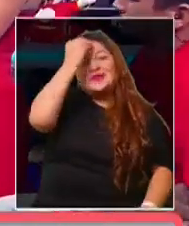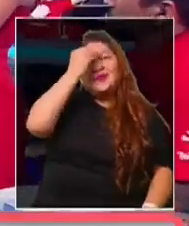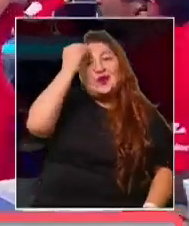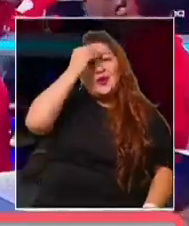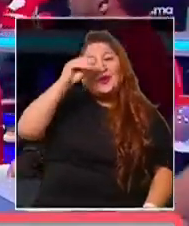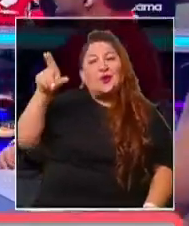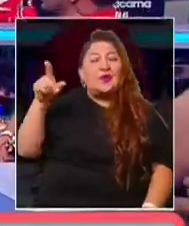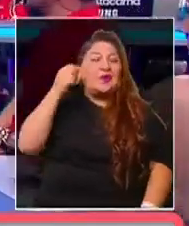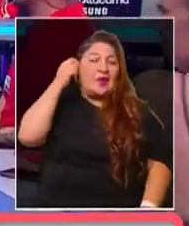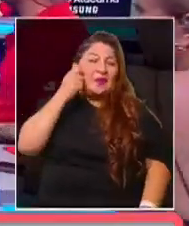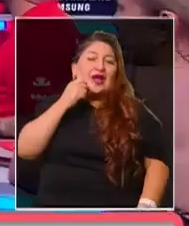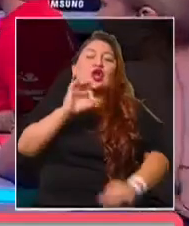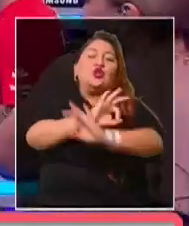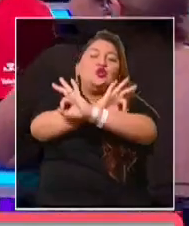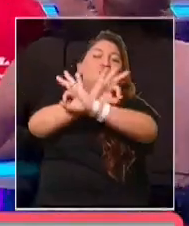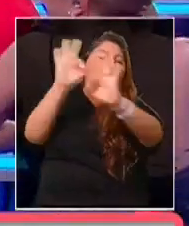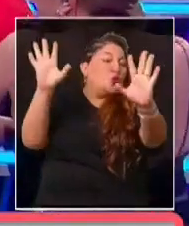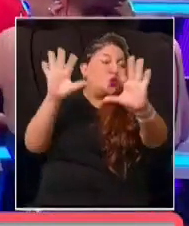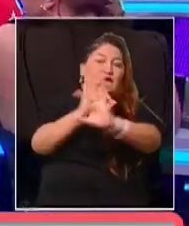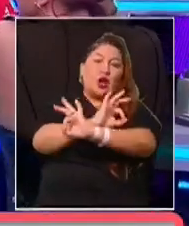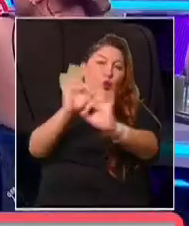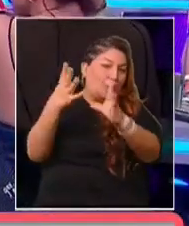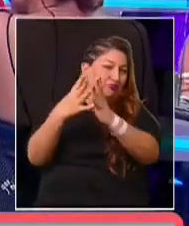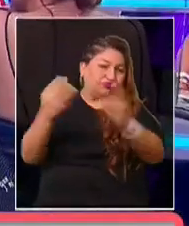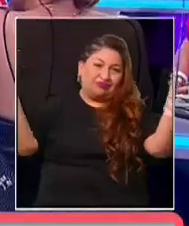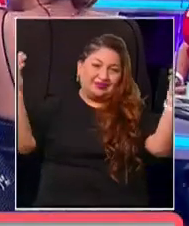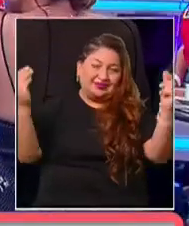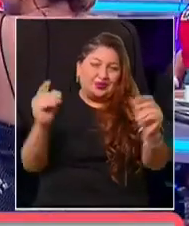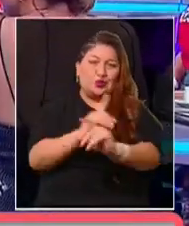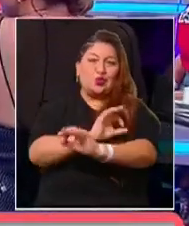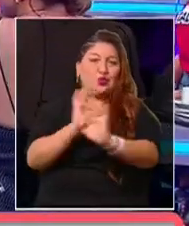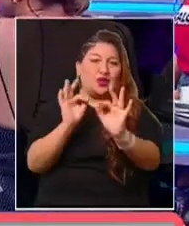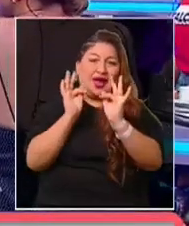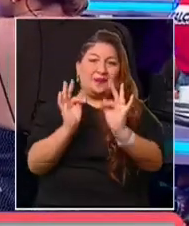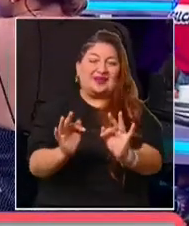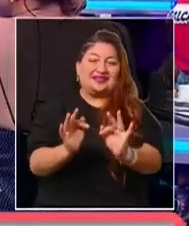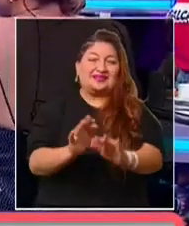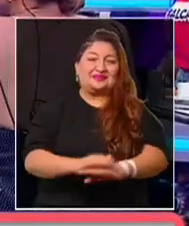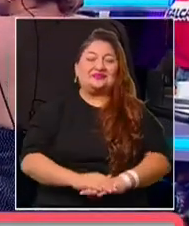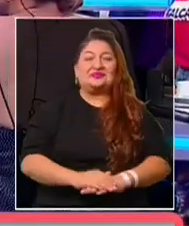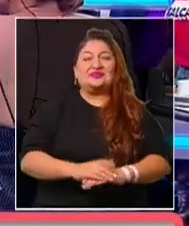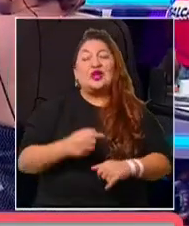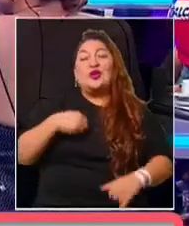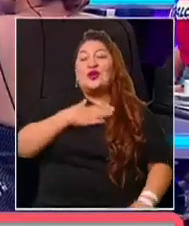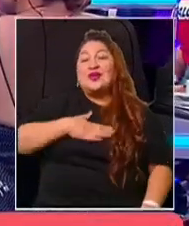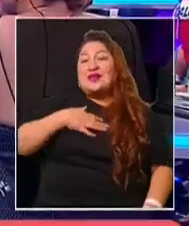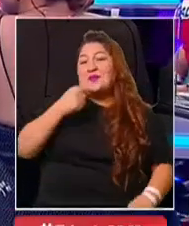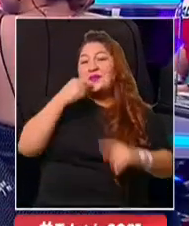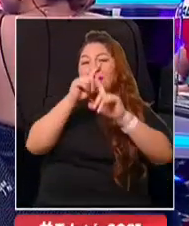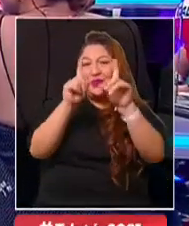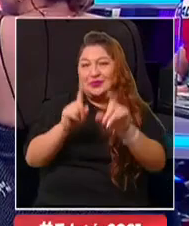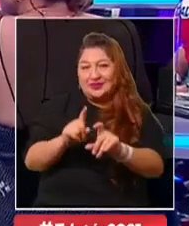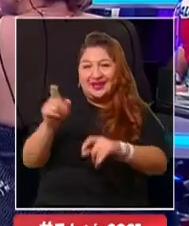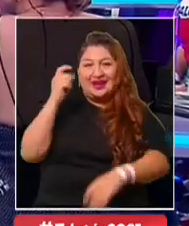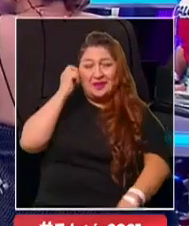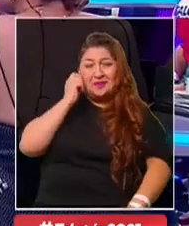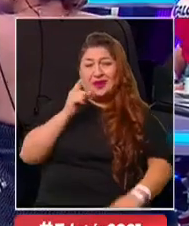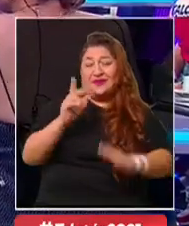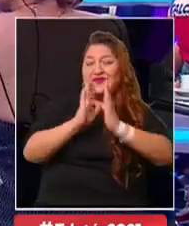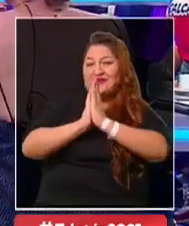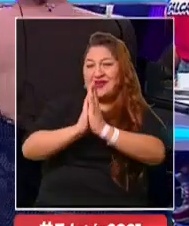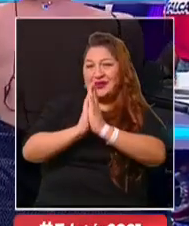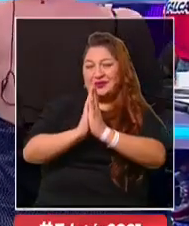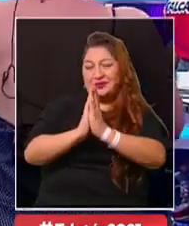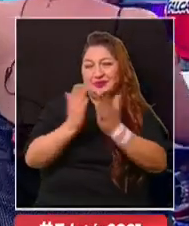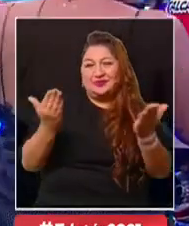ir nunca. No. Jamás. No, es que yo quería preguntarle a don Mario si me puede hacer un favor porque...